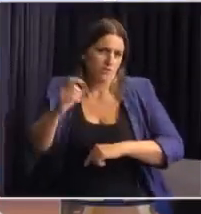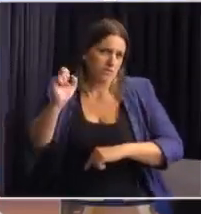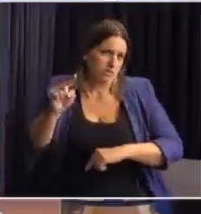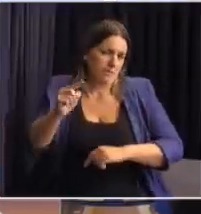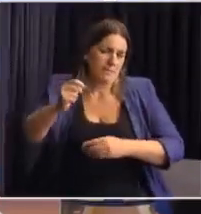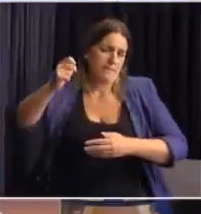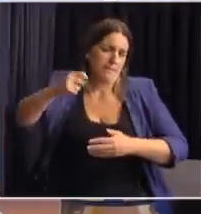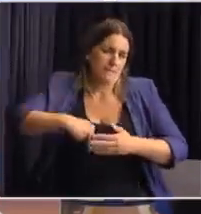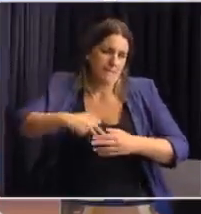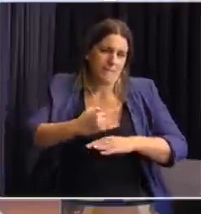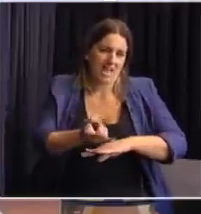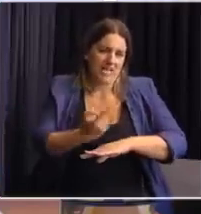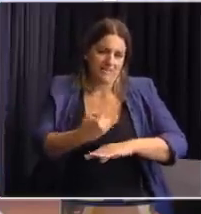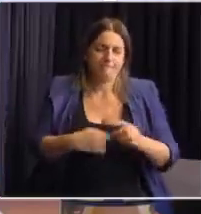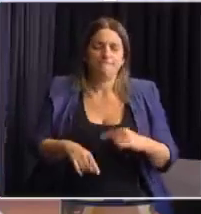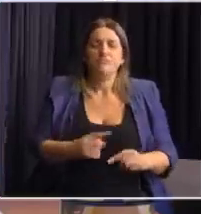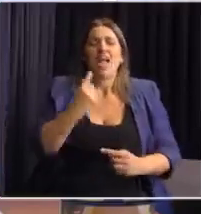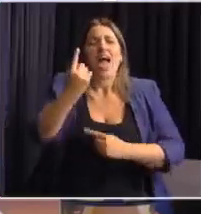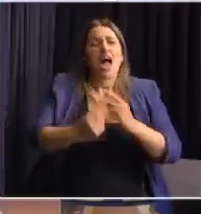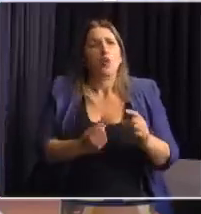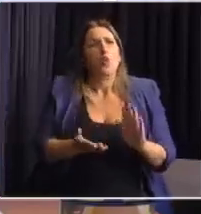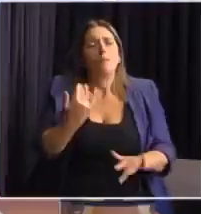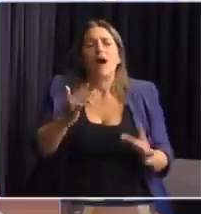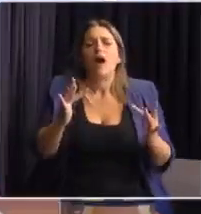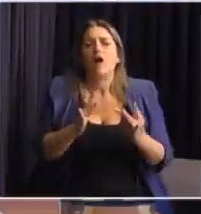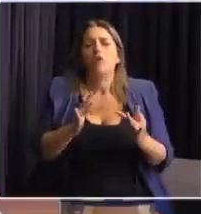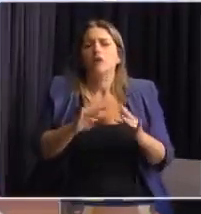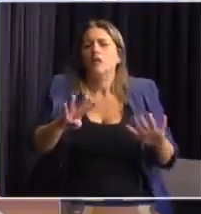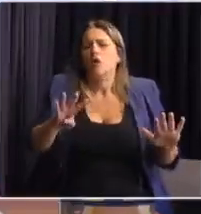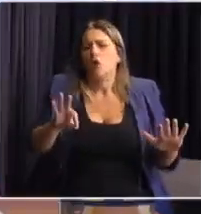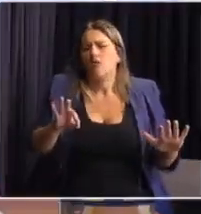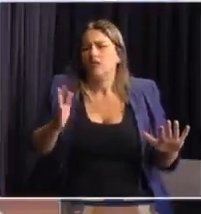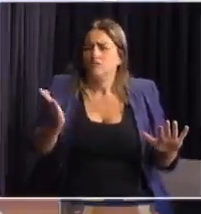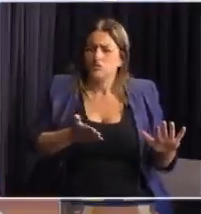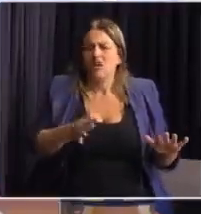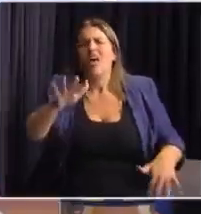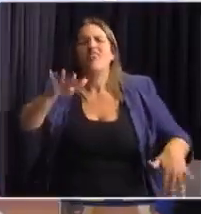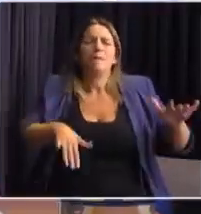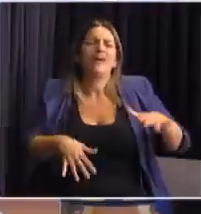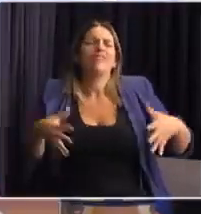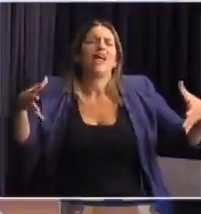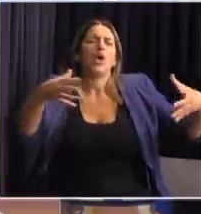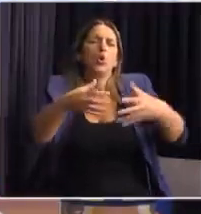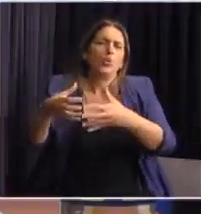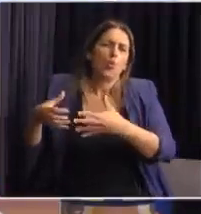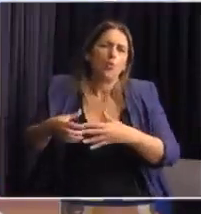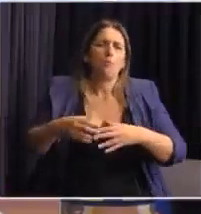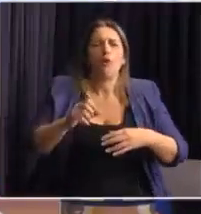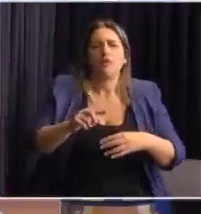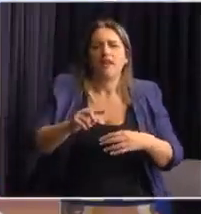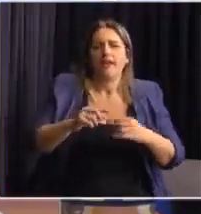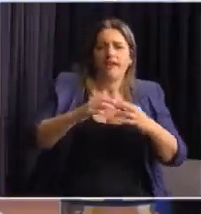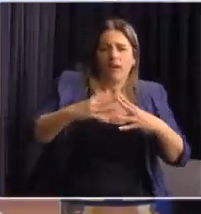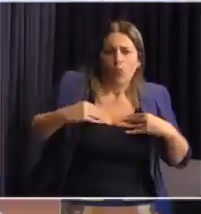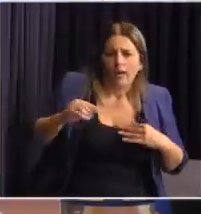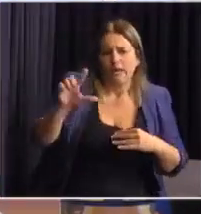del Plan Ceibal. Algunos están más cerca del 90% según el nivel educativo de que se trata. Y lo